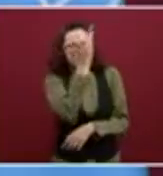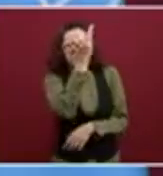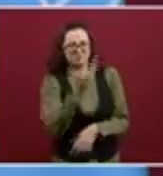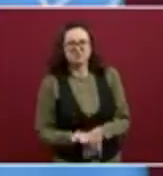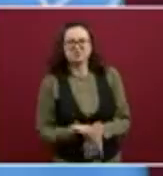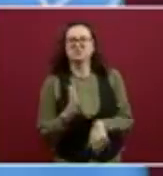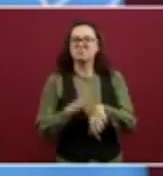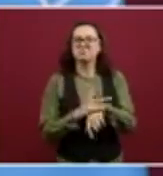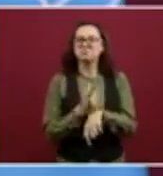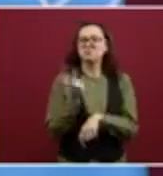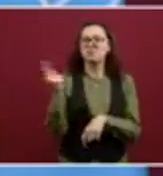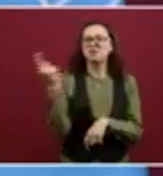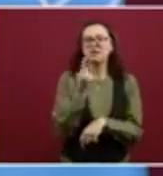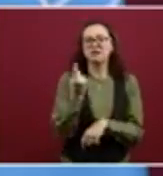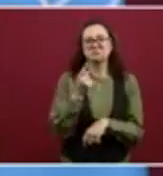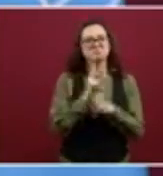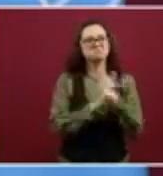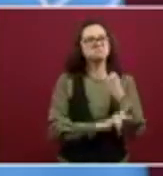para